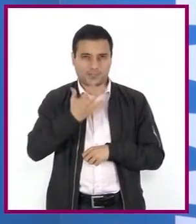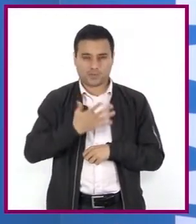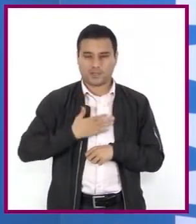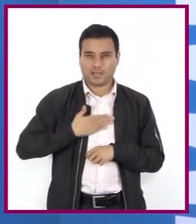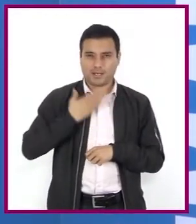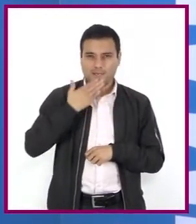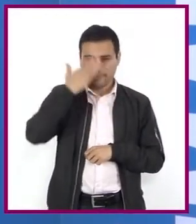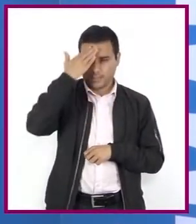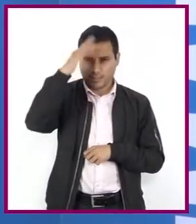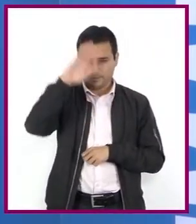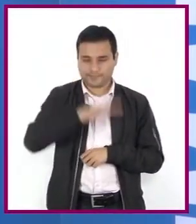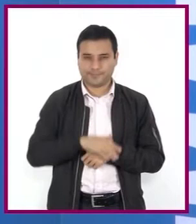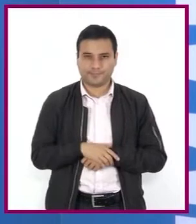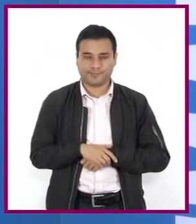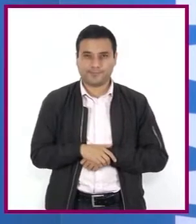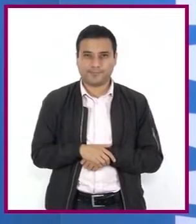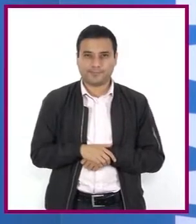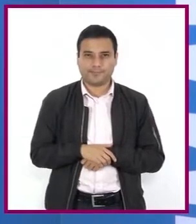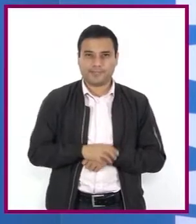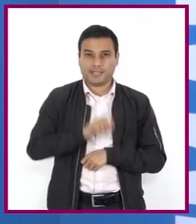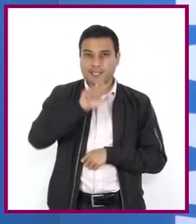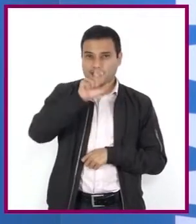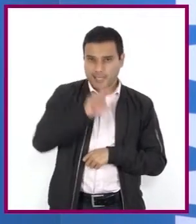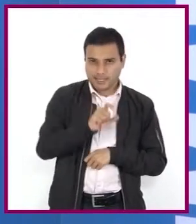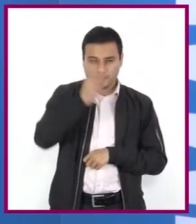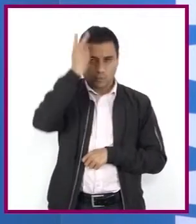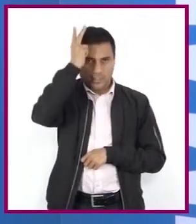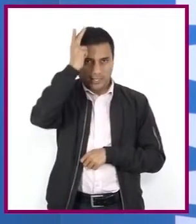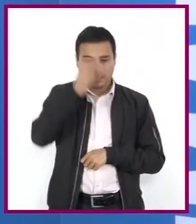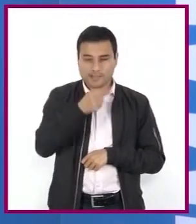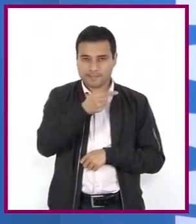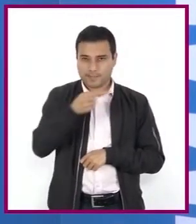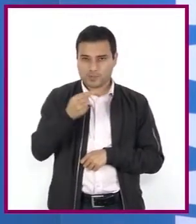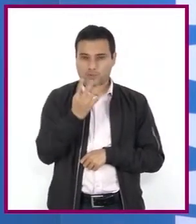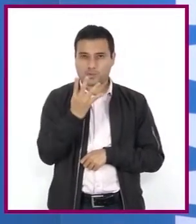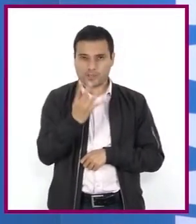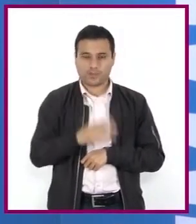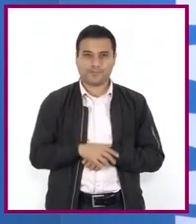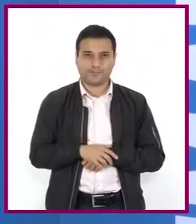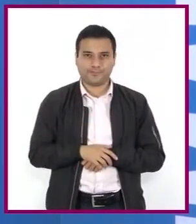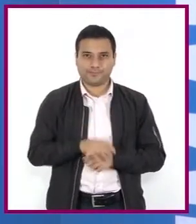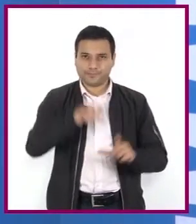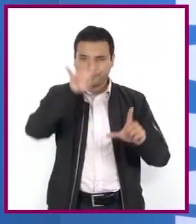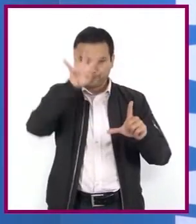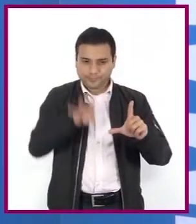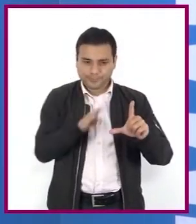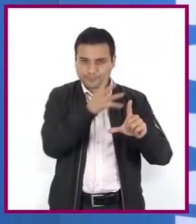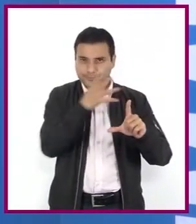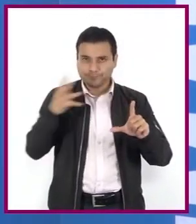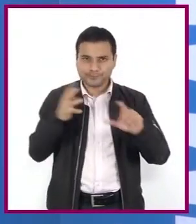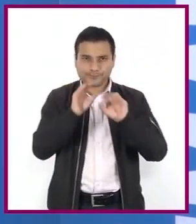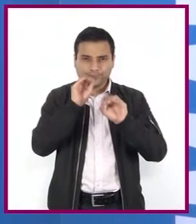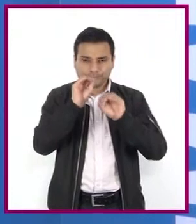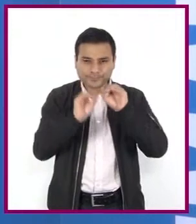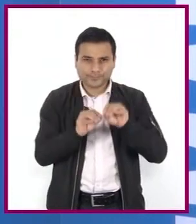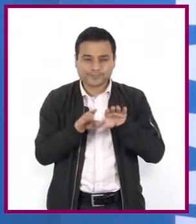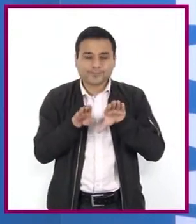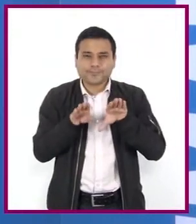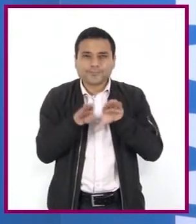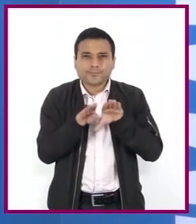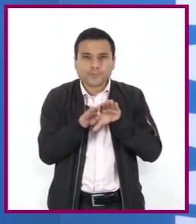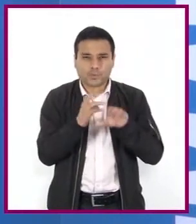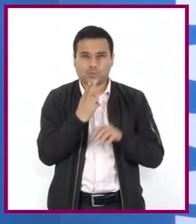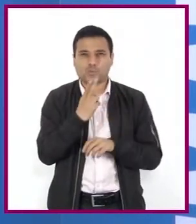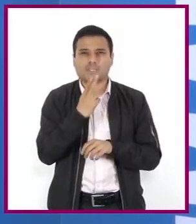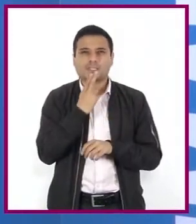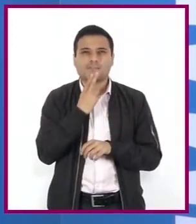que en este caso es x cuadrada menos 4, y para la tabulación, ocupamos los mismos valores en